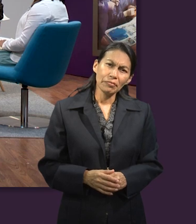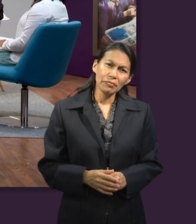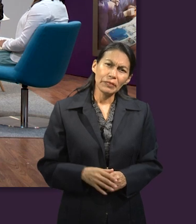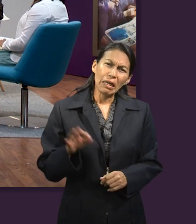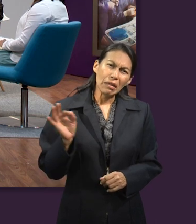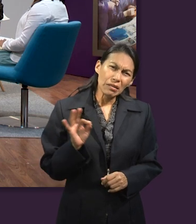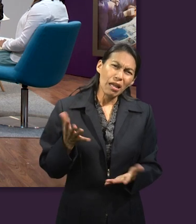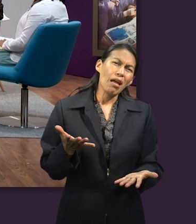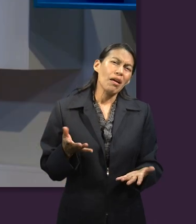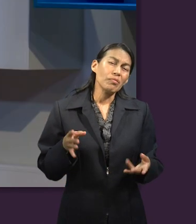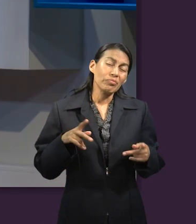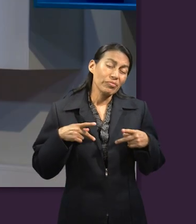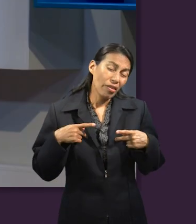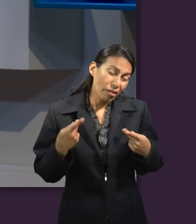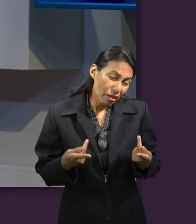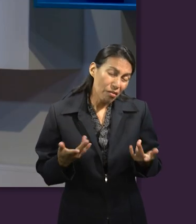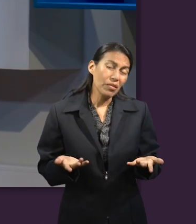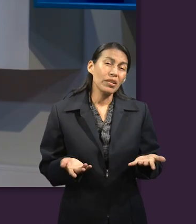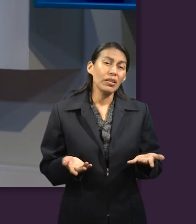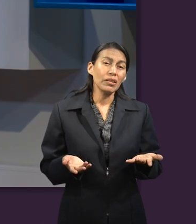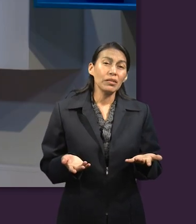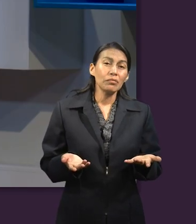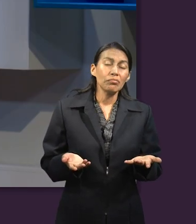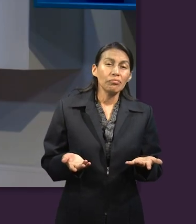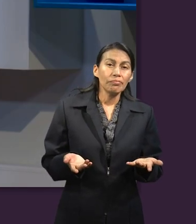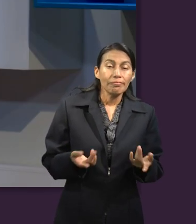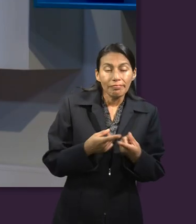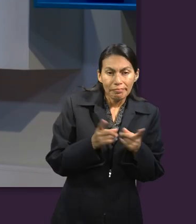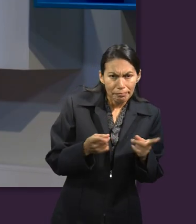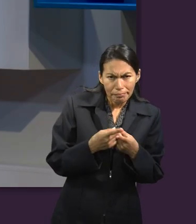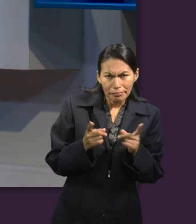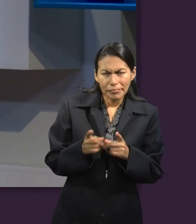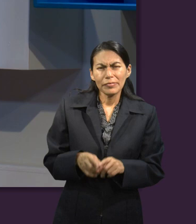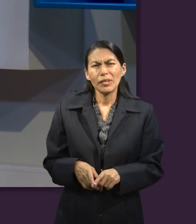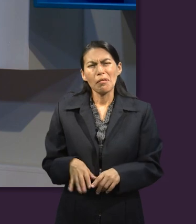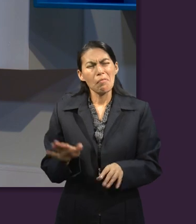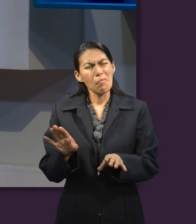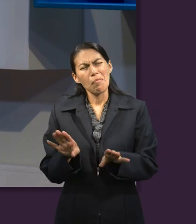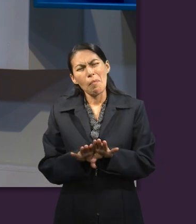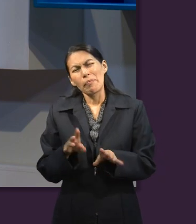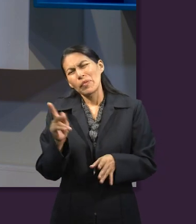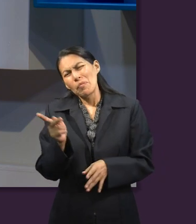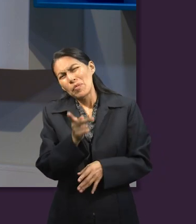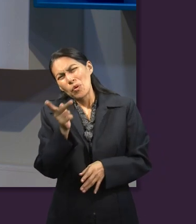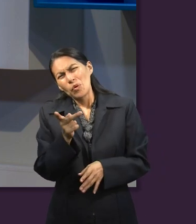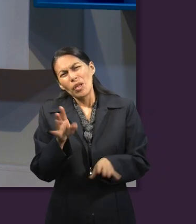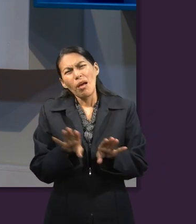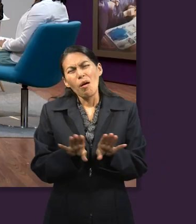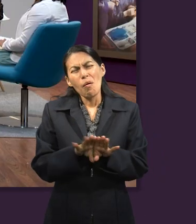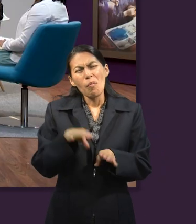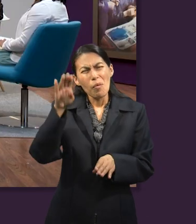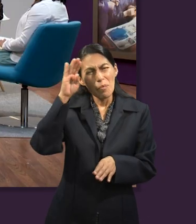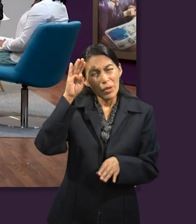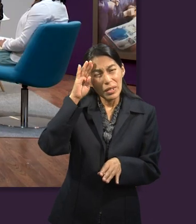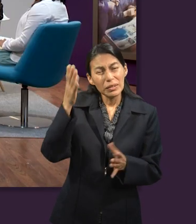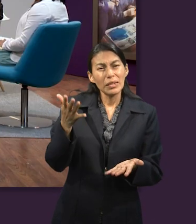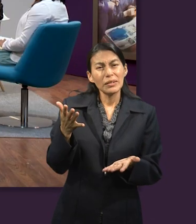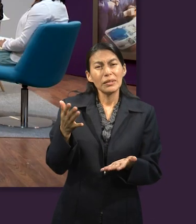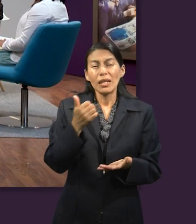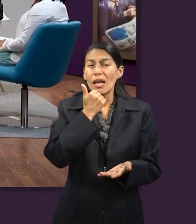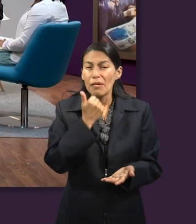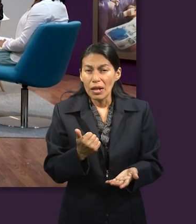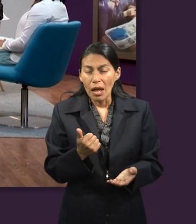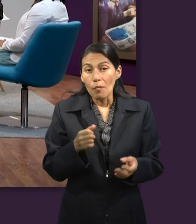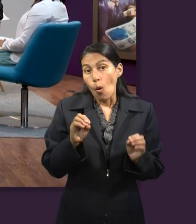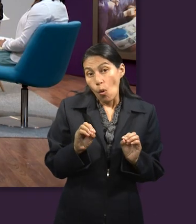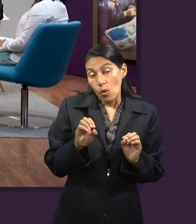quizás un poco frágiles a la situación es verdad y como creen ustedes que haya reaccionado abraham